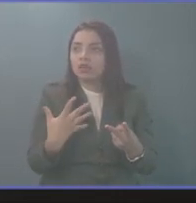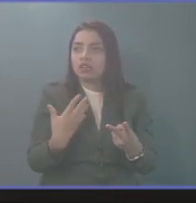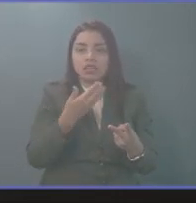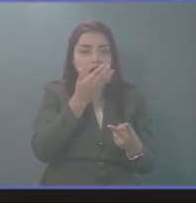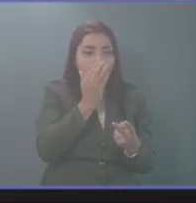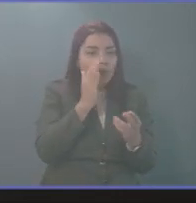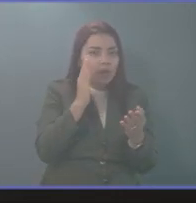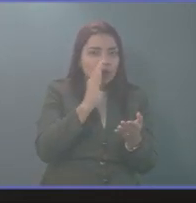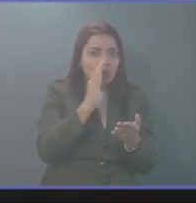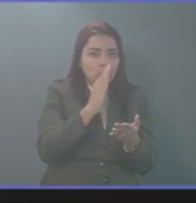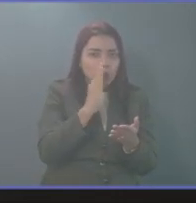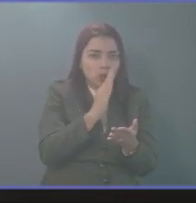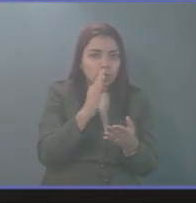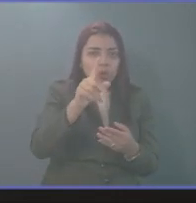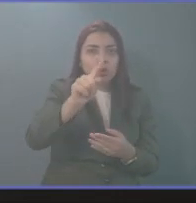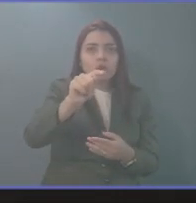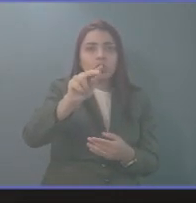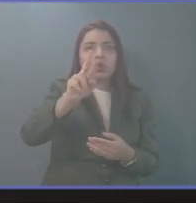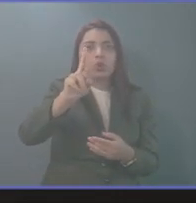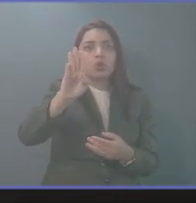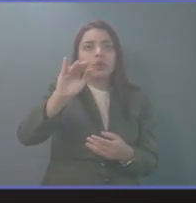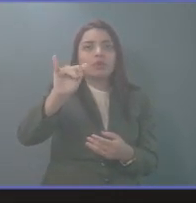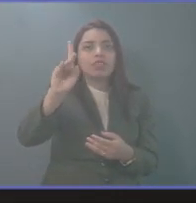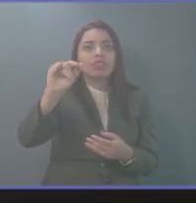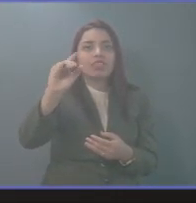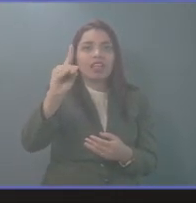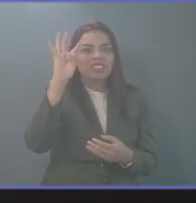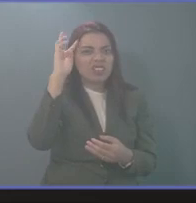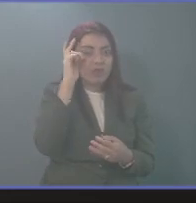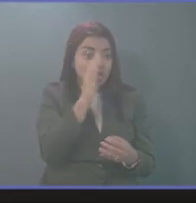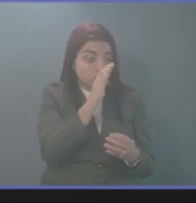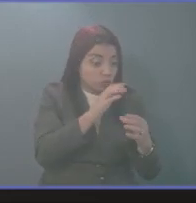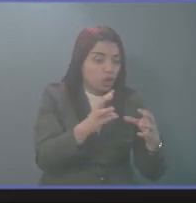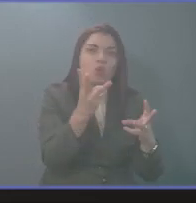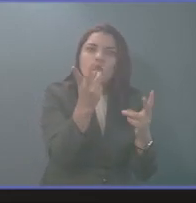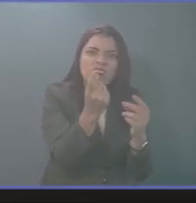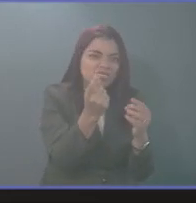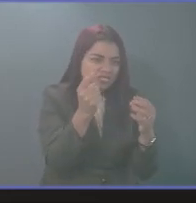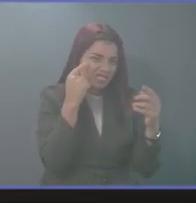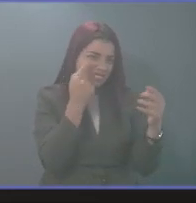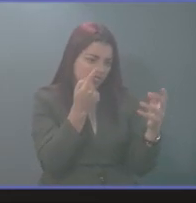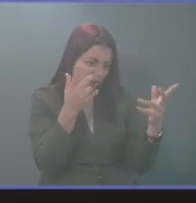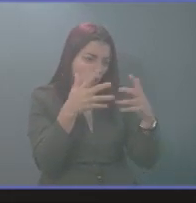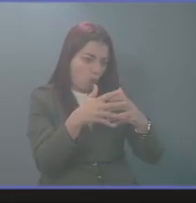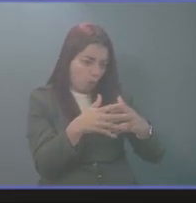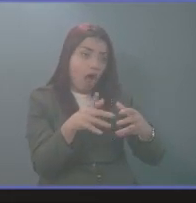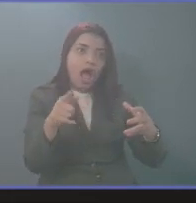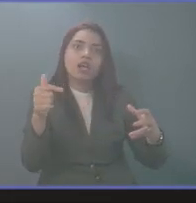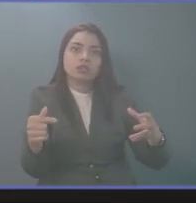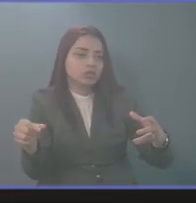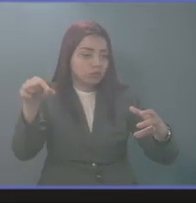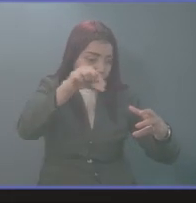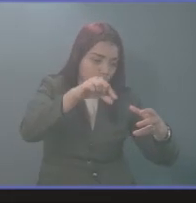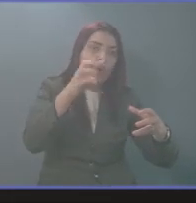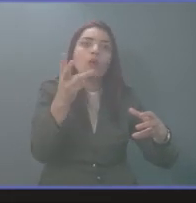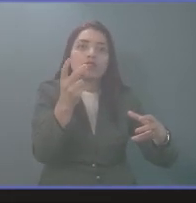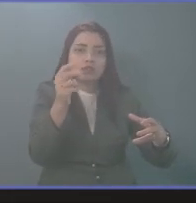del agua, que de acuerdo a la turbidez del agua es el químico o la cantidad de cloro que le va a aplicar en la última fase antes de que llegue a los